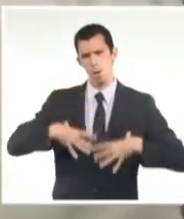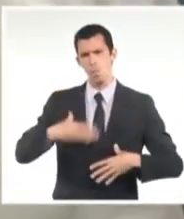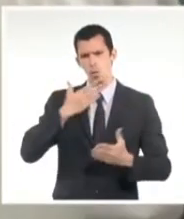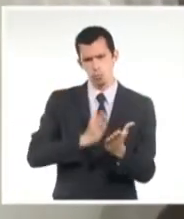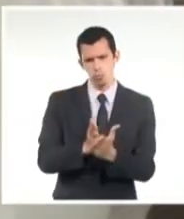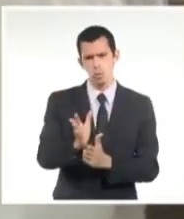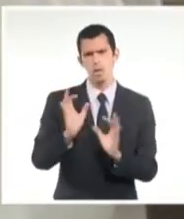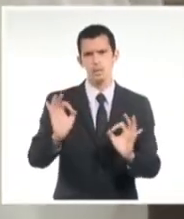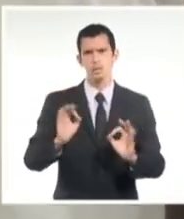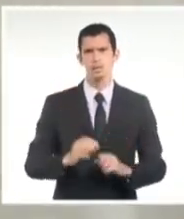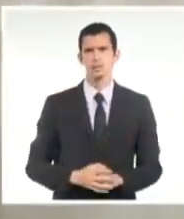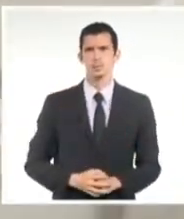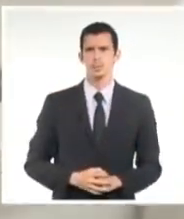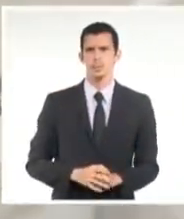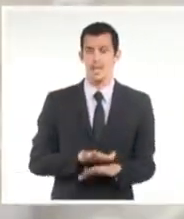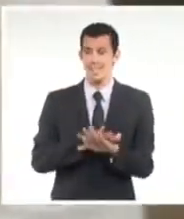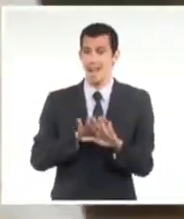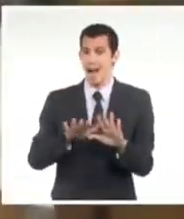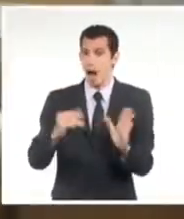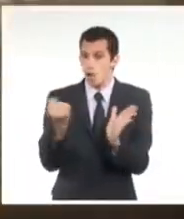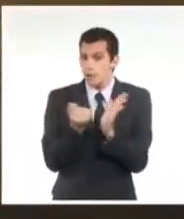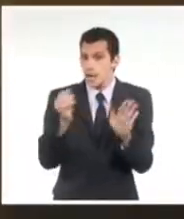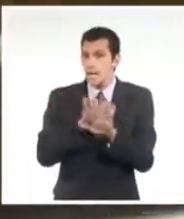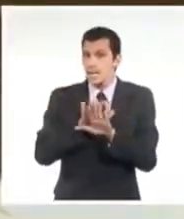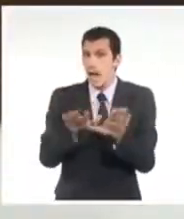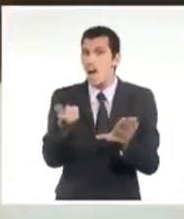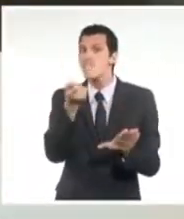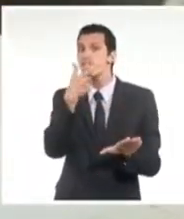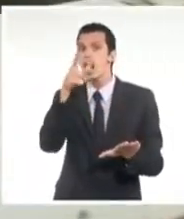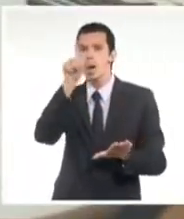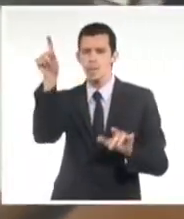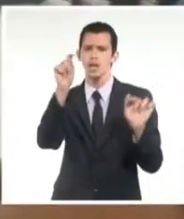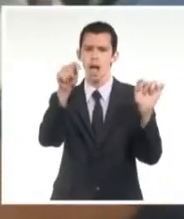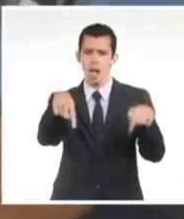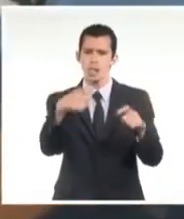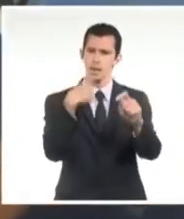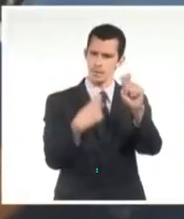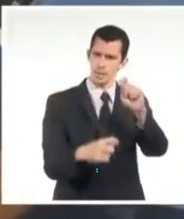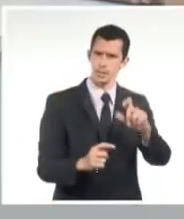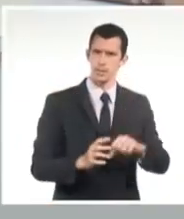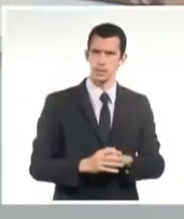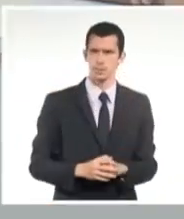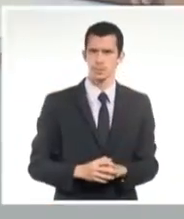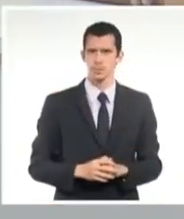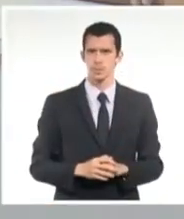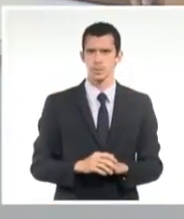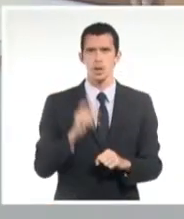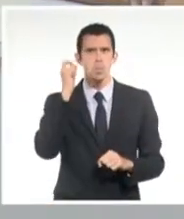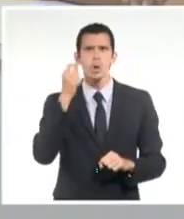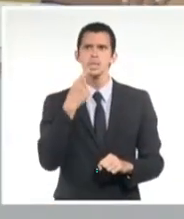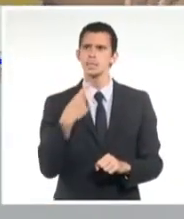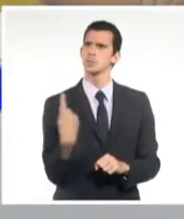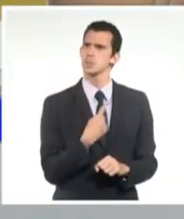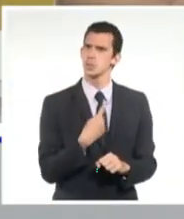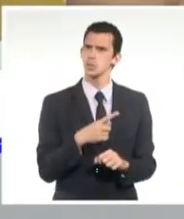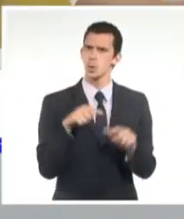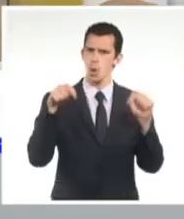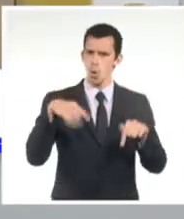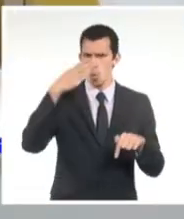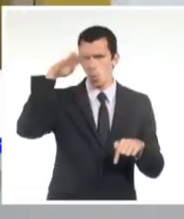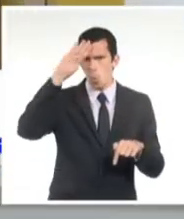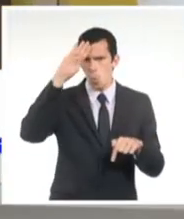Granma. Es un lanzamiento a nivel nacional, pero tenemos el gusto de que sea justamente aquí en